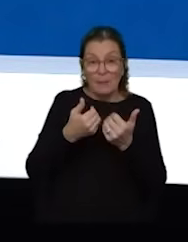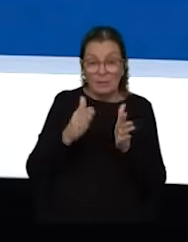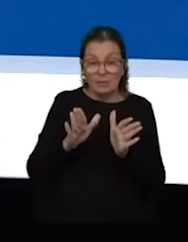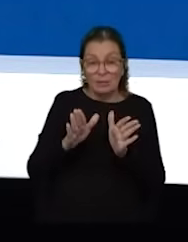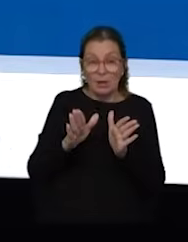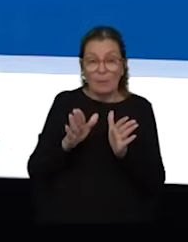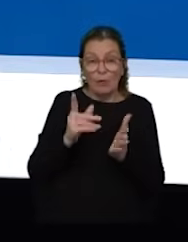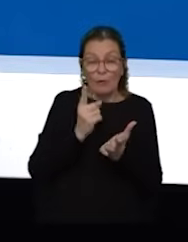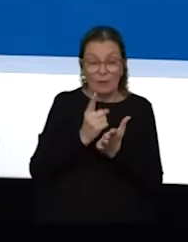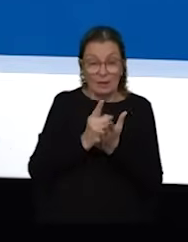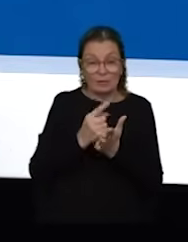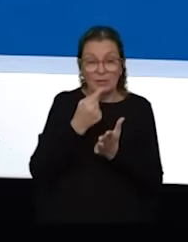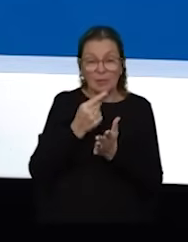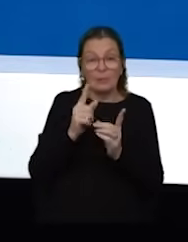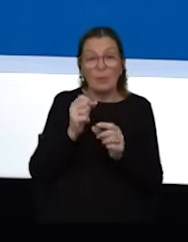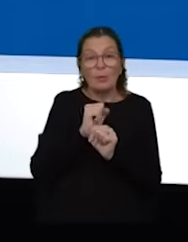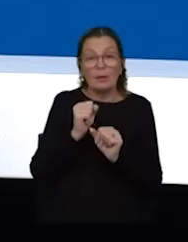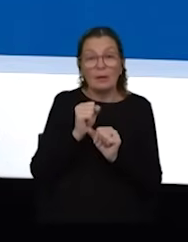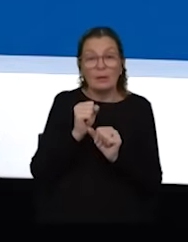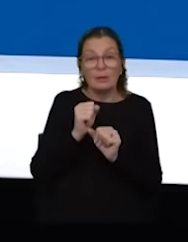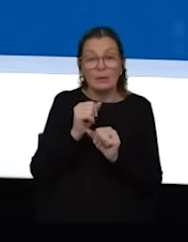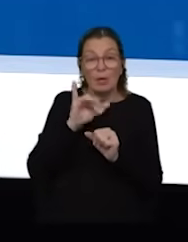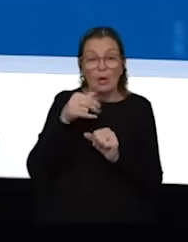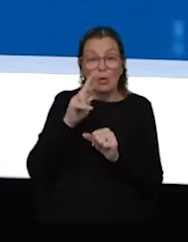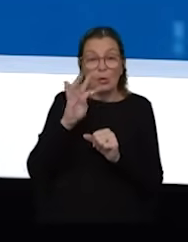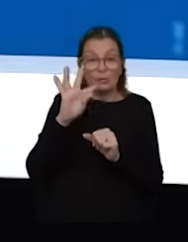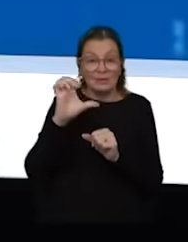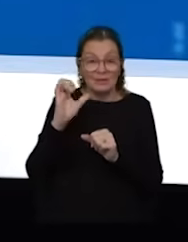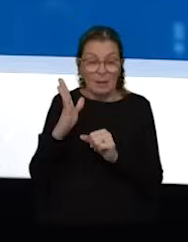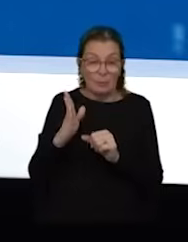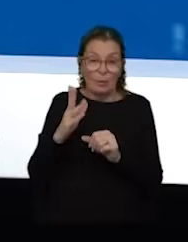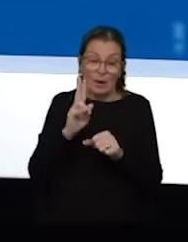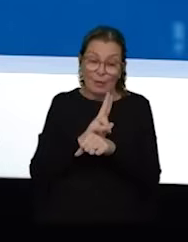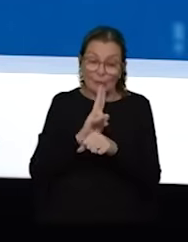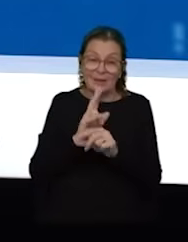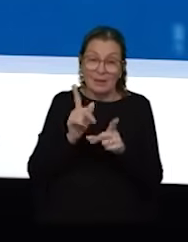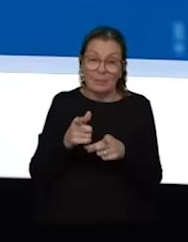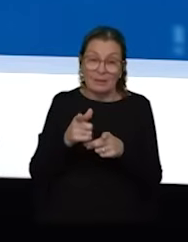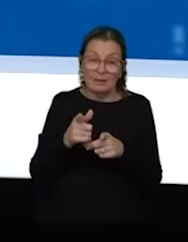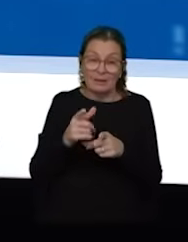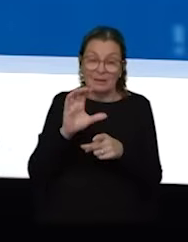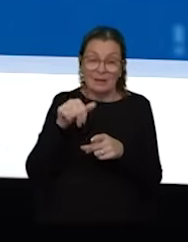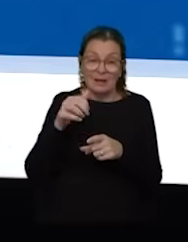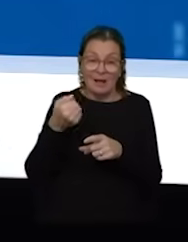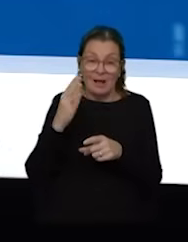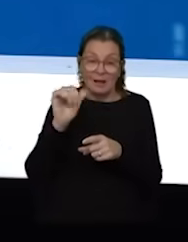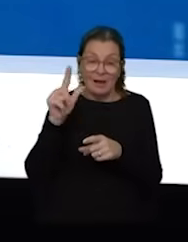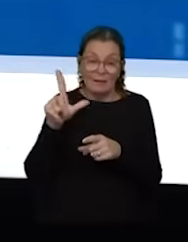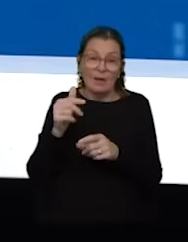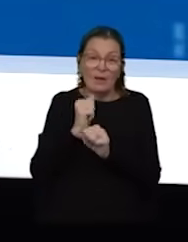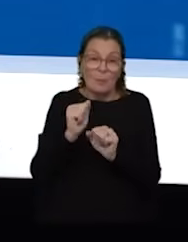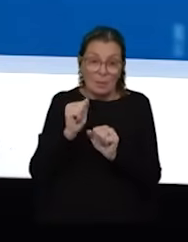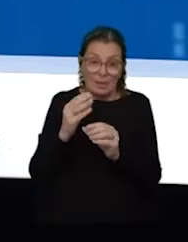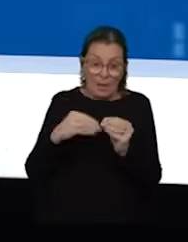sujetos obligados el tema es poder tener una jutep que pueda controlar y además poder tener una cena clas que tenga la la capacidad de